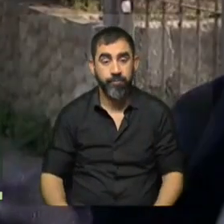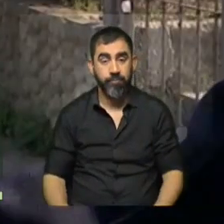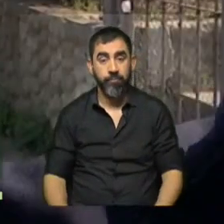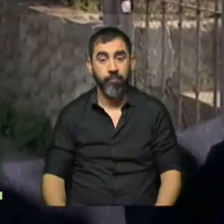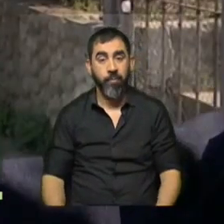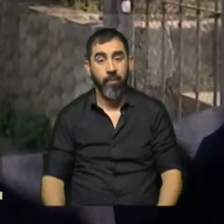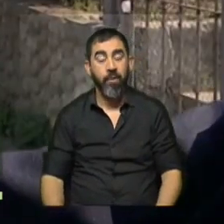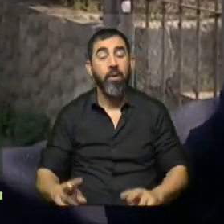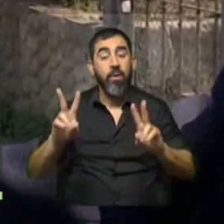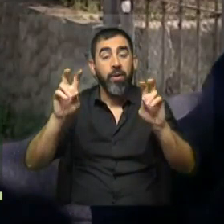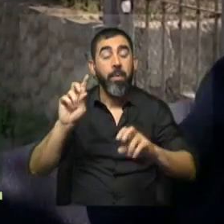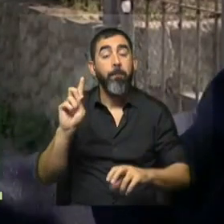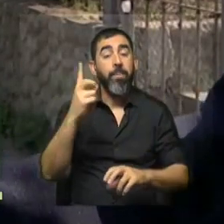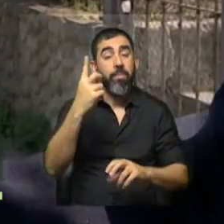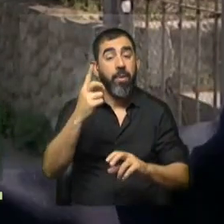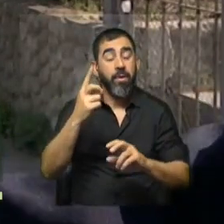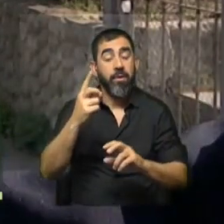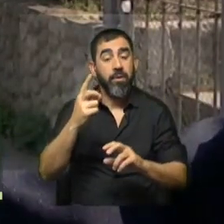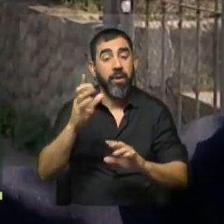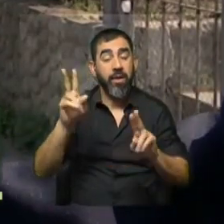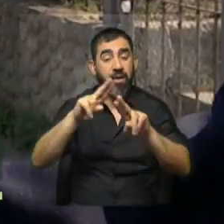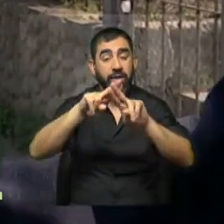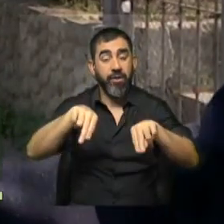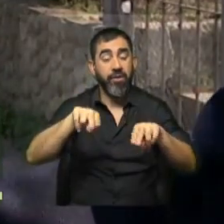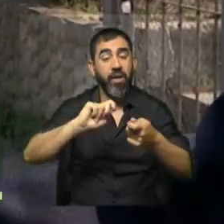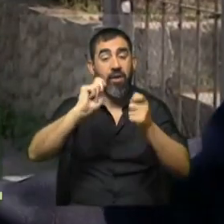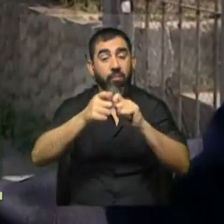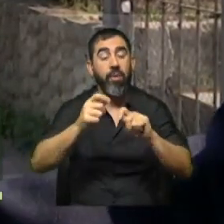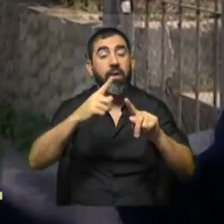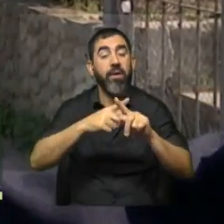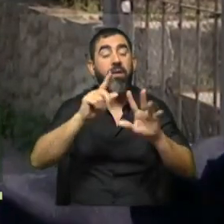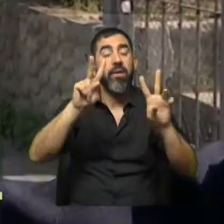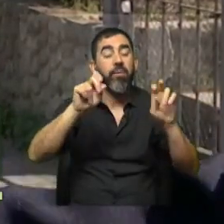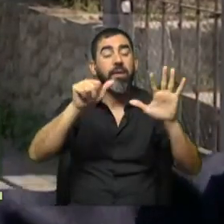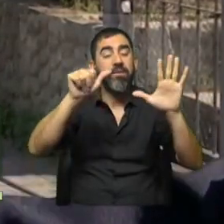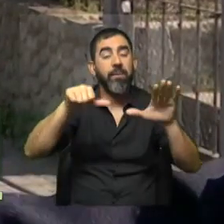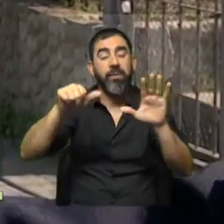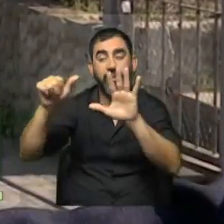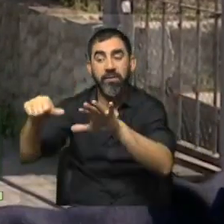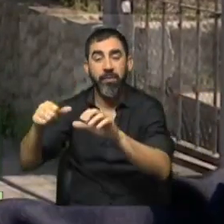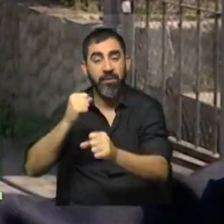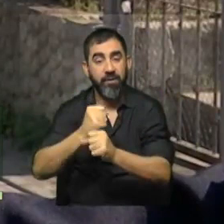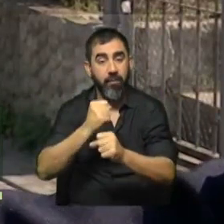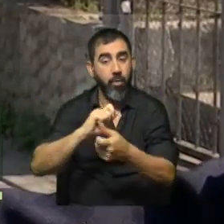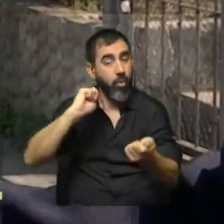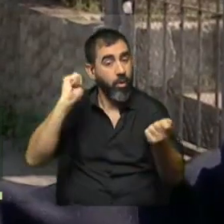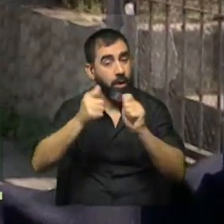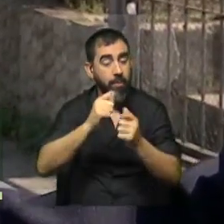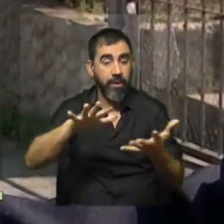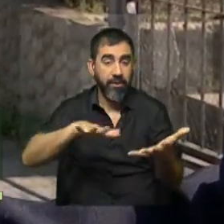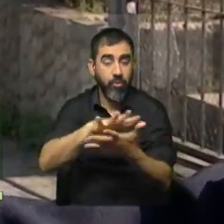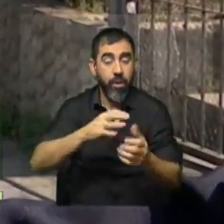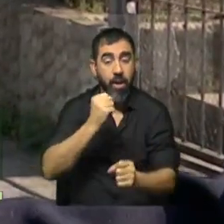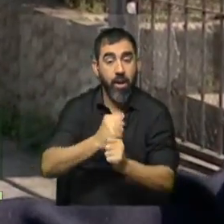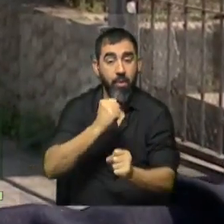uno de los aspectos principales que nosotros habíamos hecho en rechazo a esta reforma es la semestralización, que eso implicaba grandes cambios en las condiciones de trabajo y que,